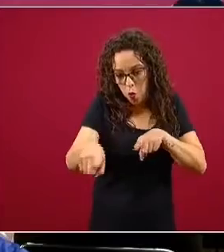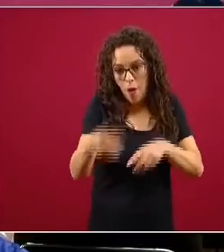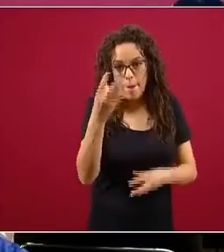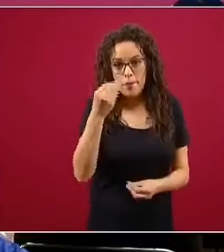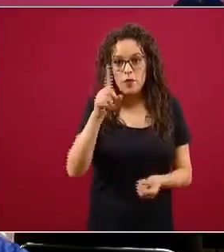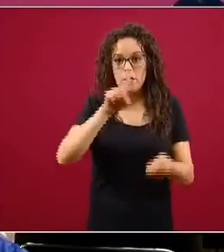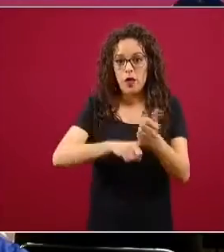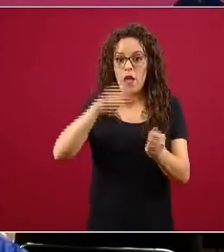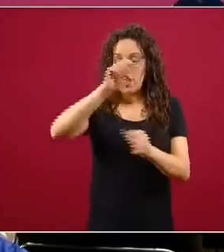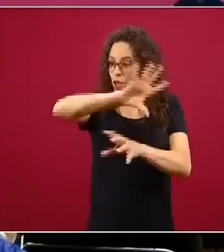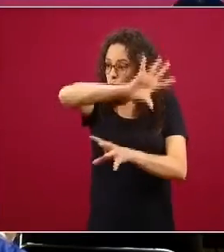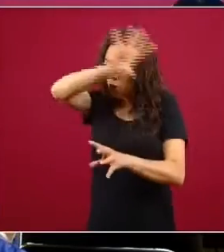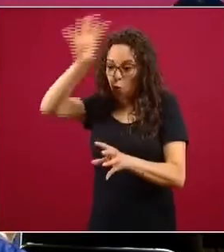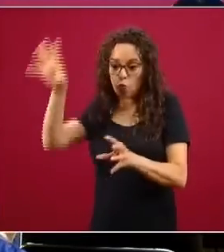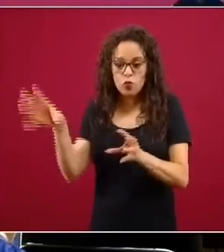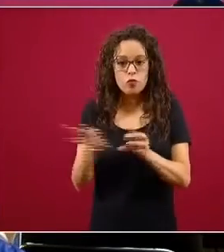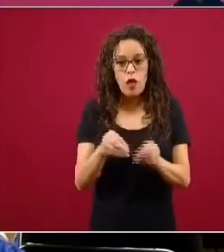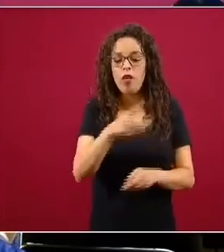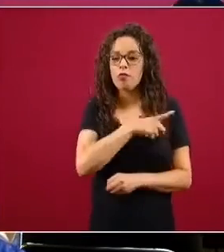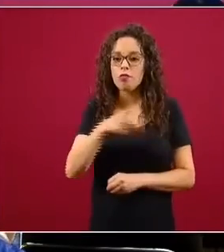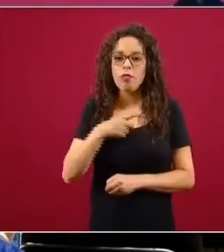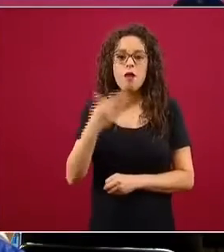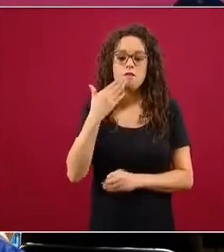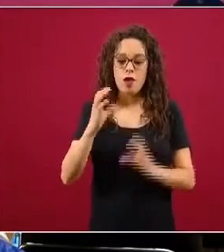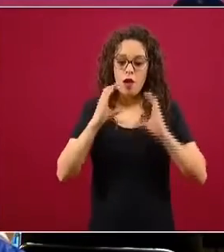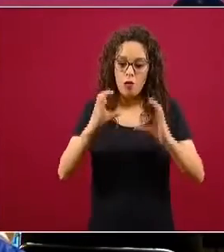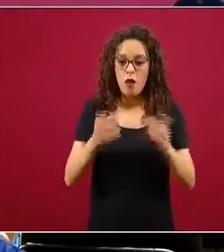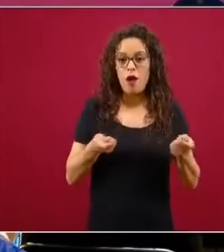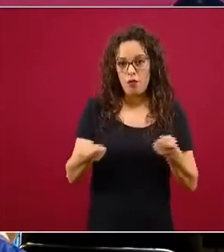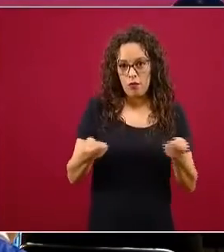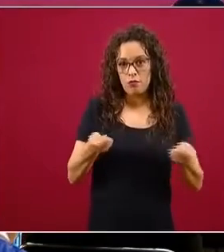a los que deberíamos estar controlando. La siguiente.